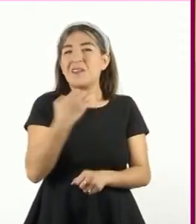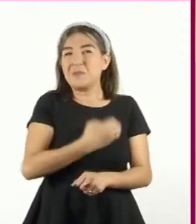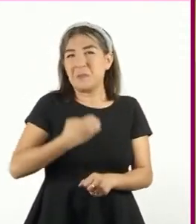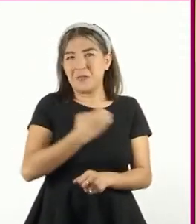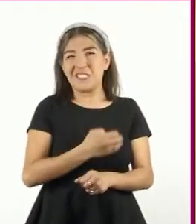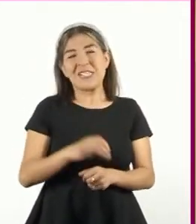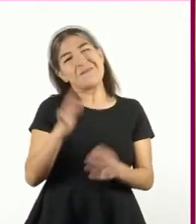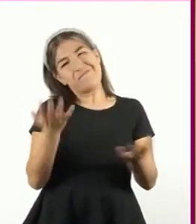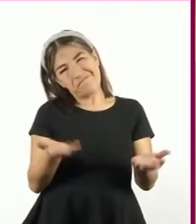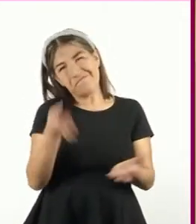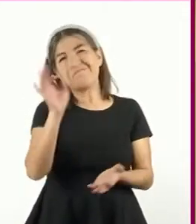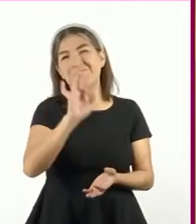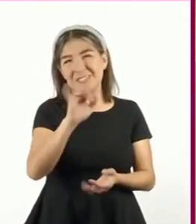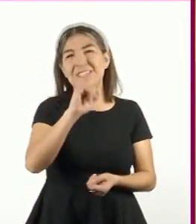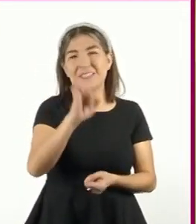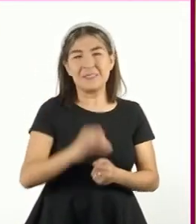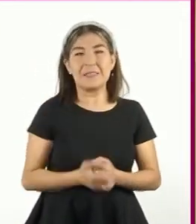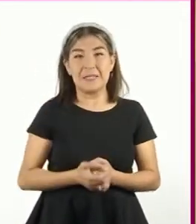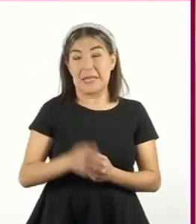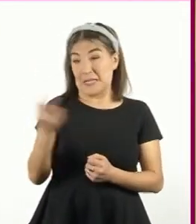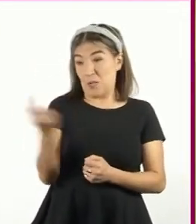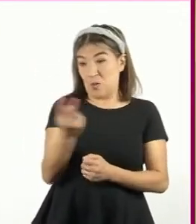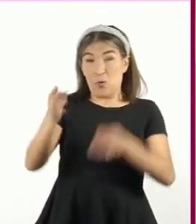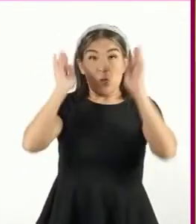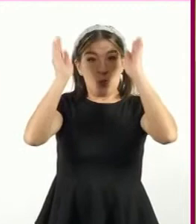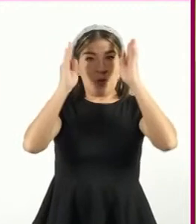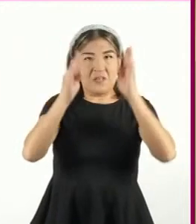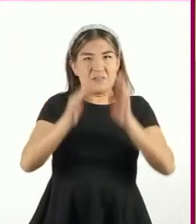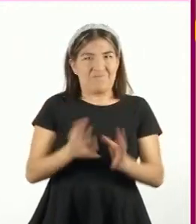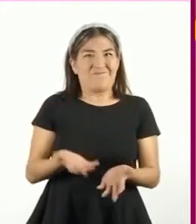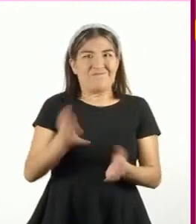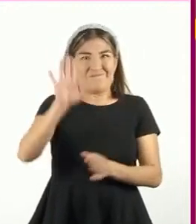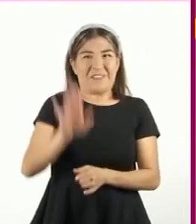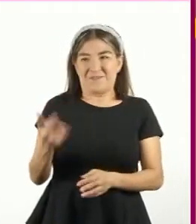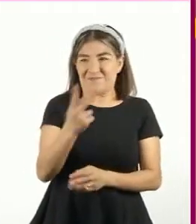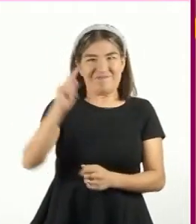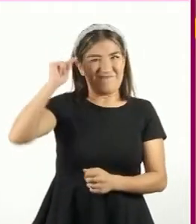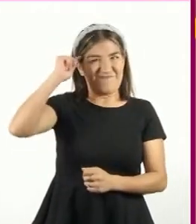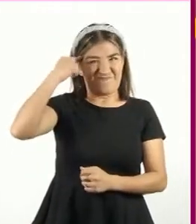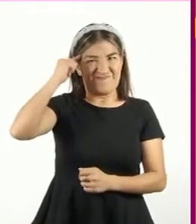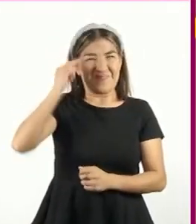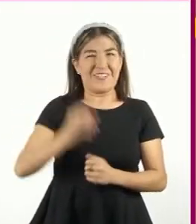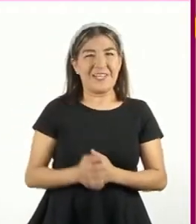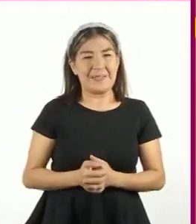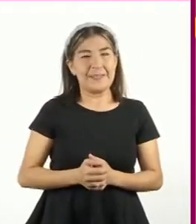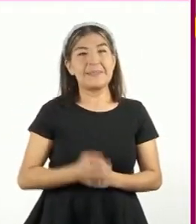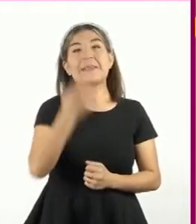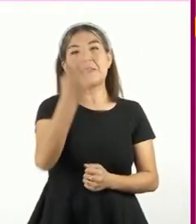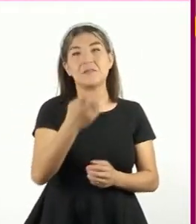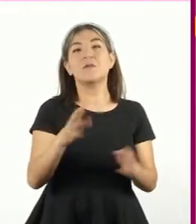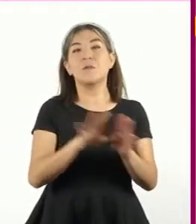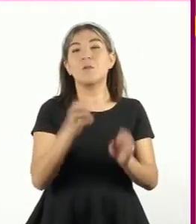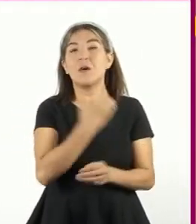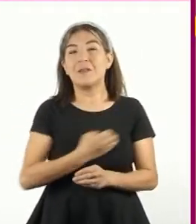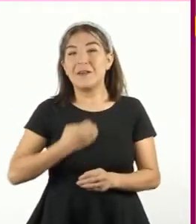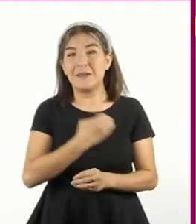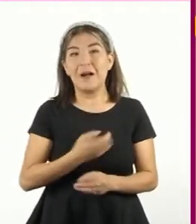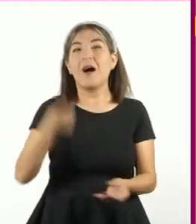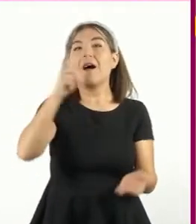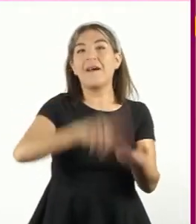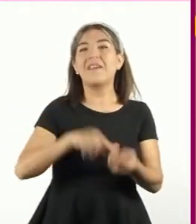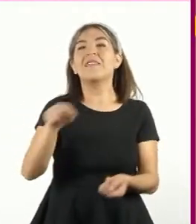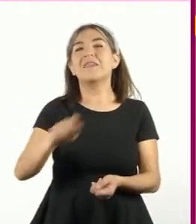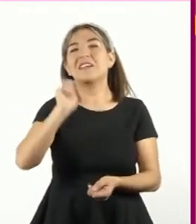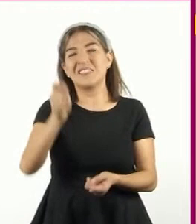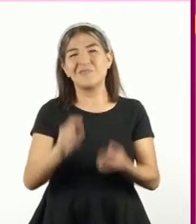Pues sí, ambos burros, la verdad es que parecen enojados. Los estados de ánimo siempre están presentes en las